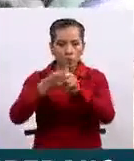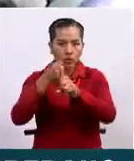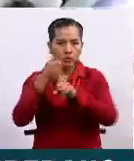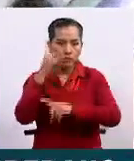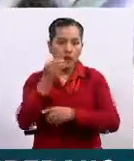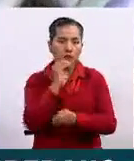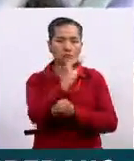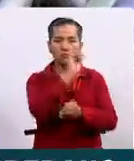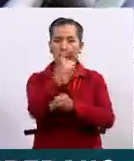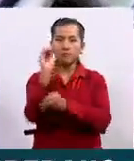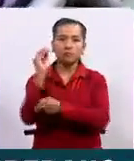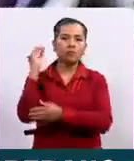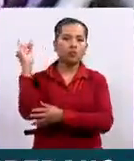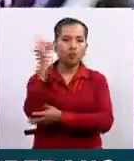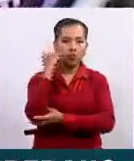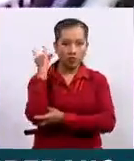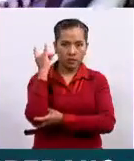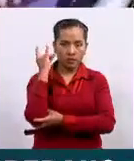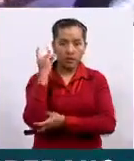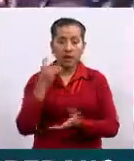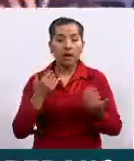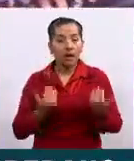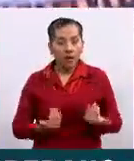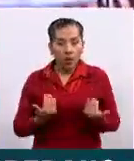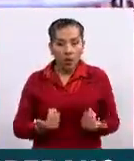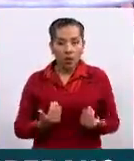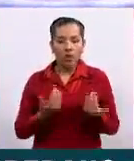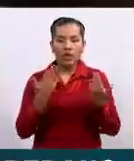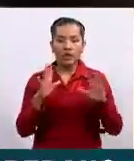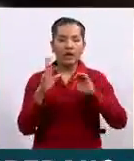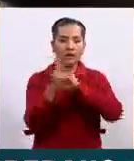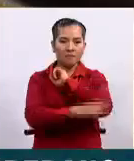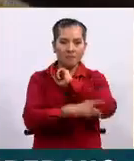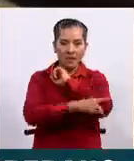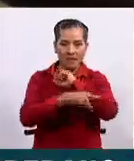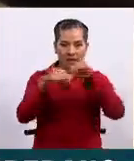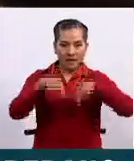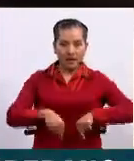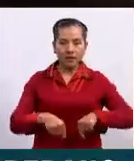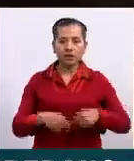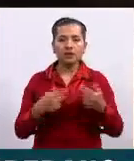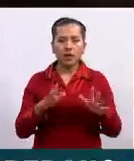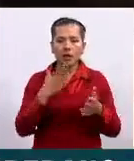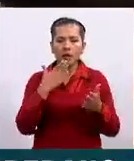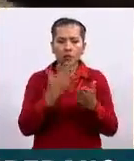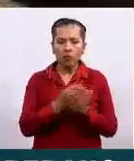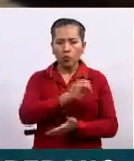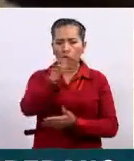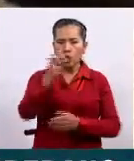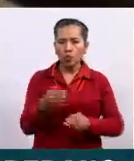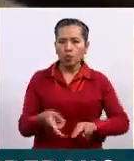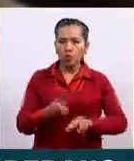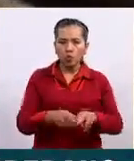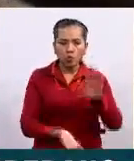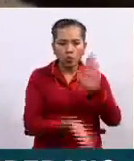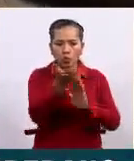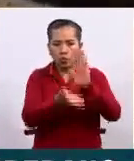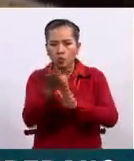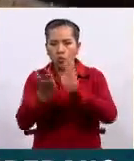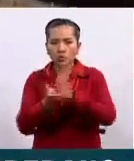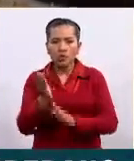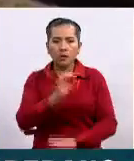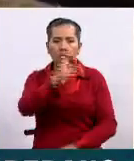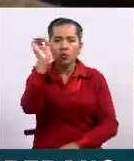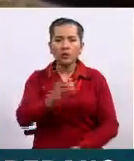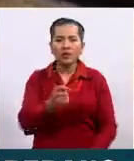Entonces, Bolivia hoy en día es el país que tiene menos inflación en